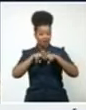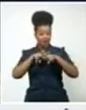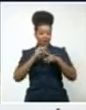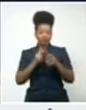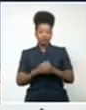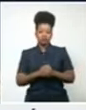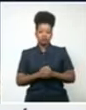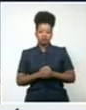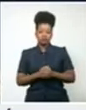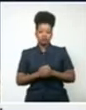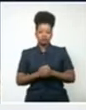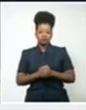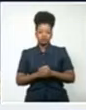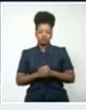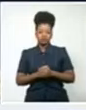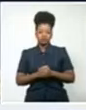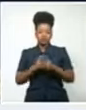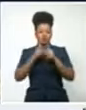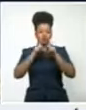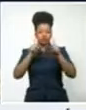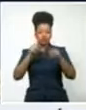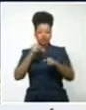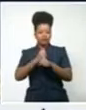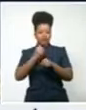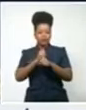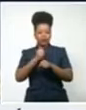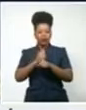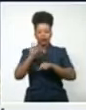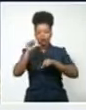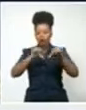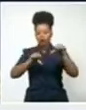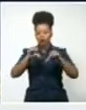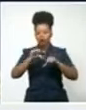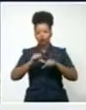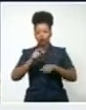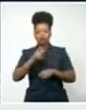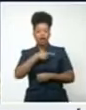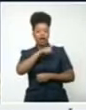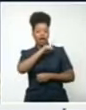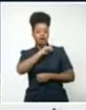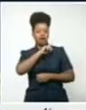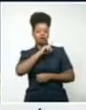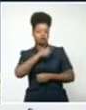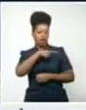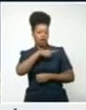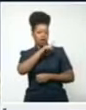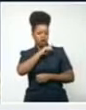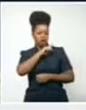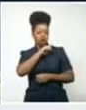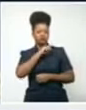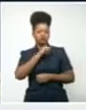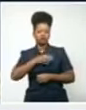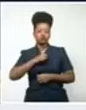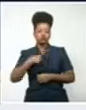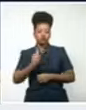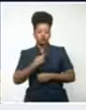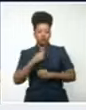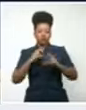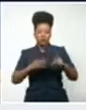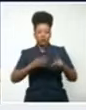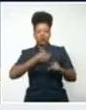epidemiólogos, pues bueno, ya ayer presentamos, si mal no recuerdo, creo que fue ayer, las curvas, cómo se ha